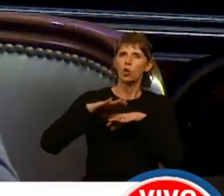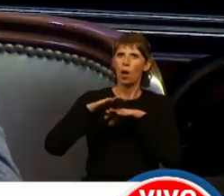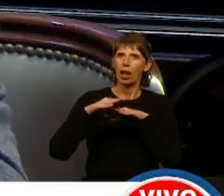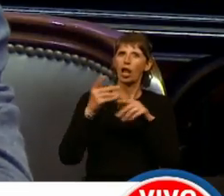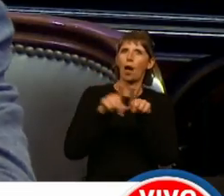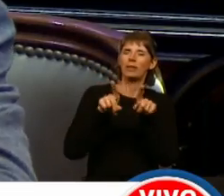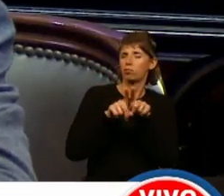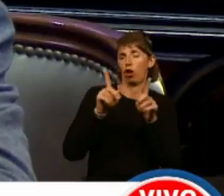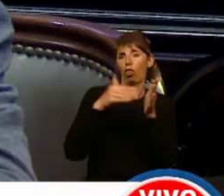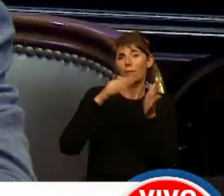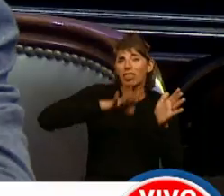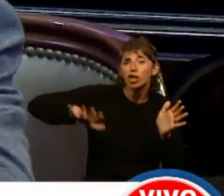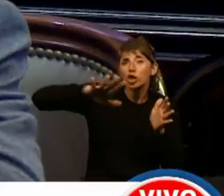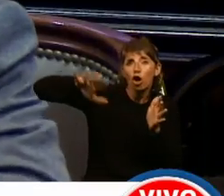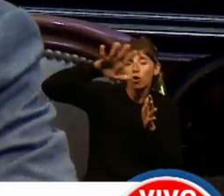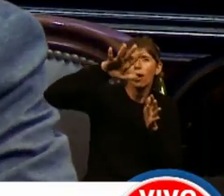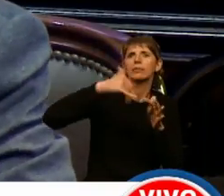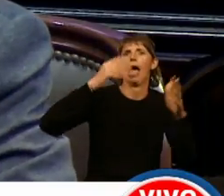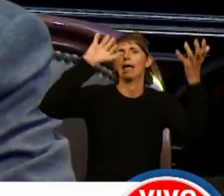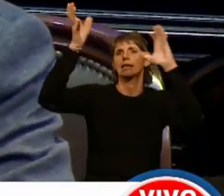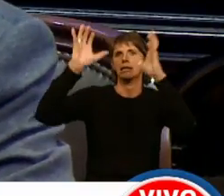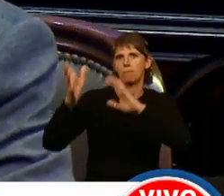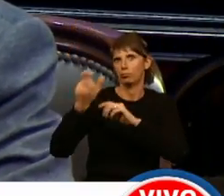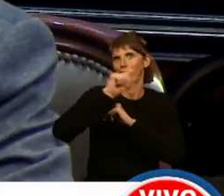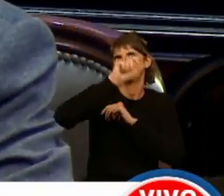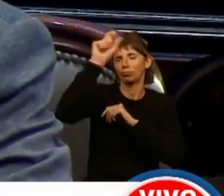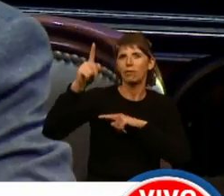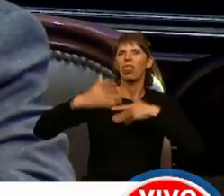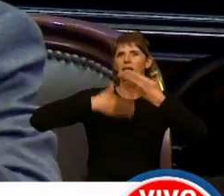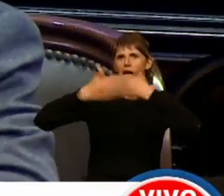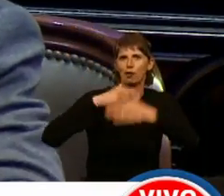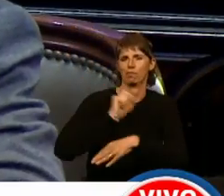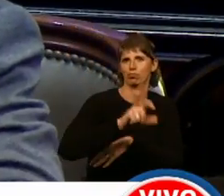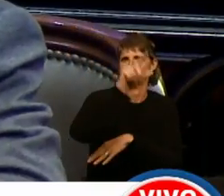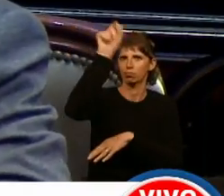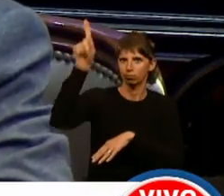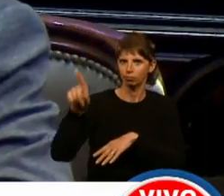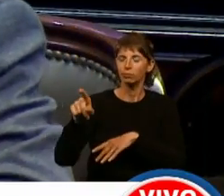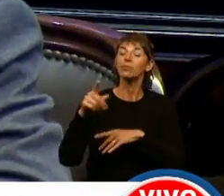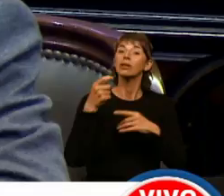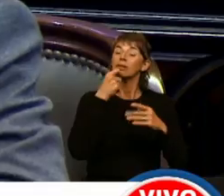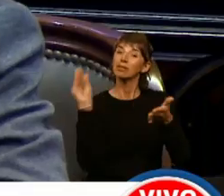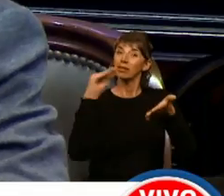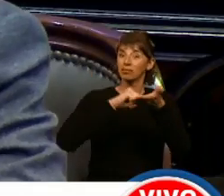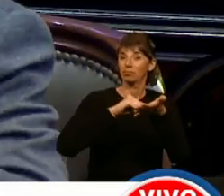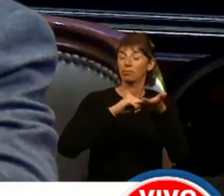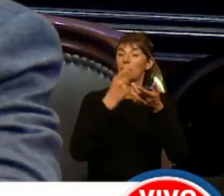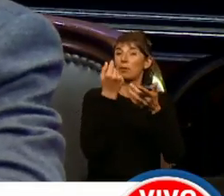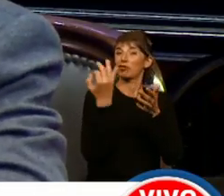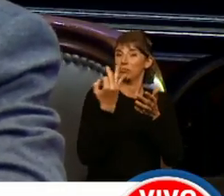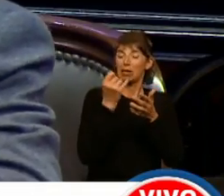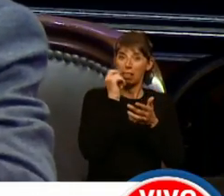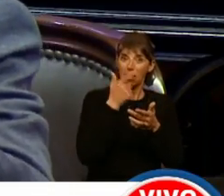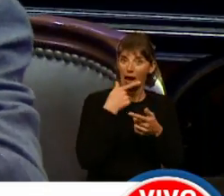zonas que tienen distintos climas y distintos niveles de desarrollo incluyendo a mendoza en la tarifa diferencial de gas que se